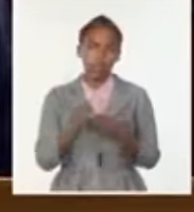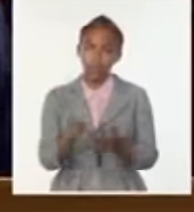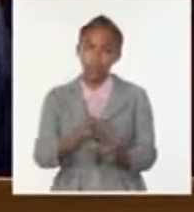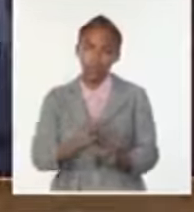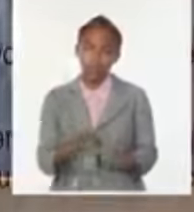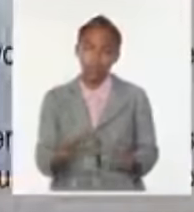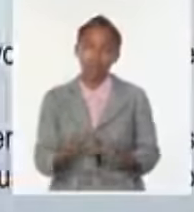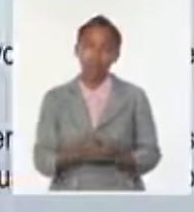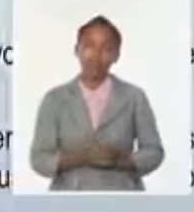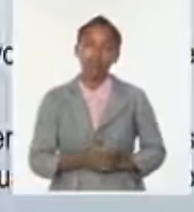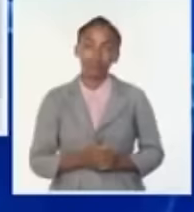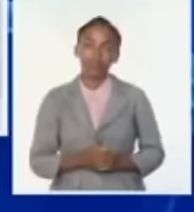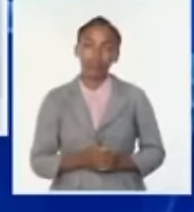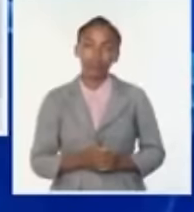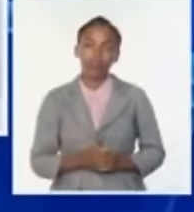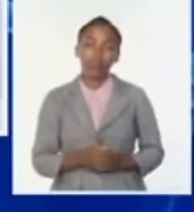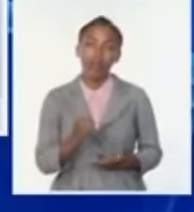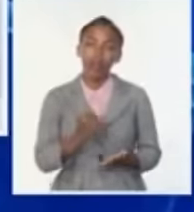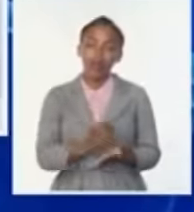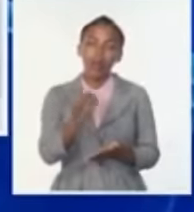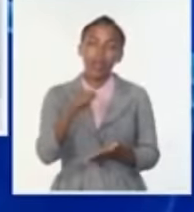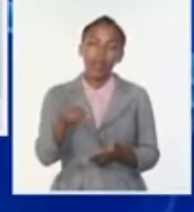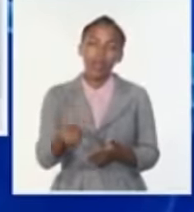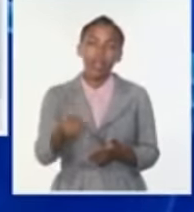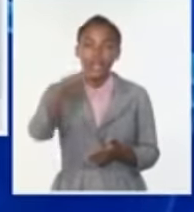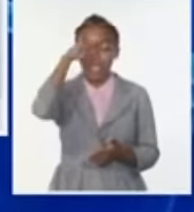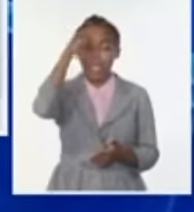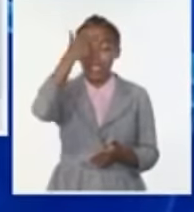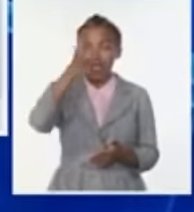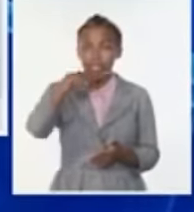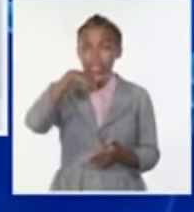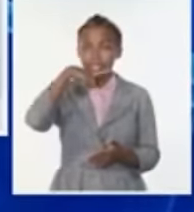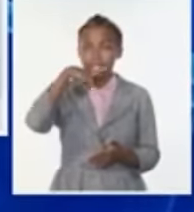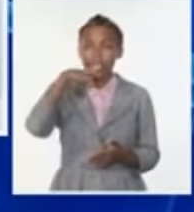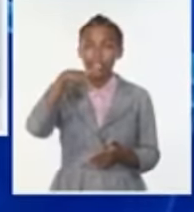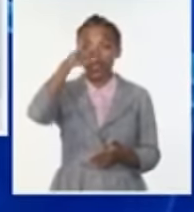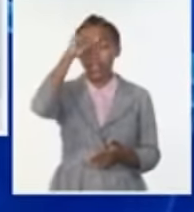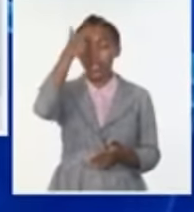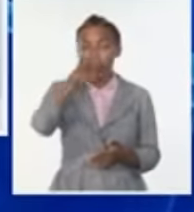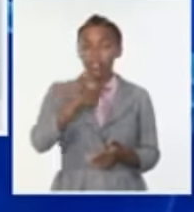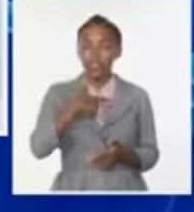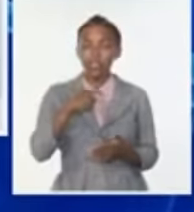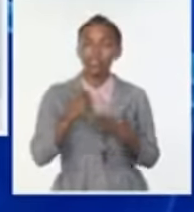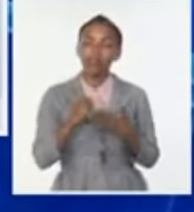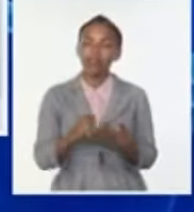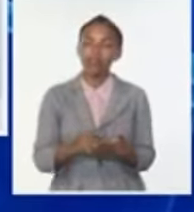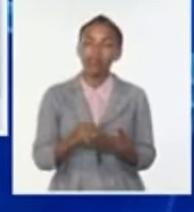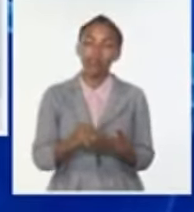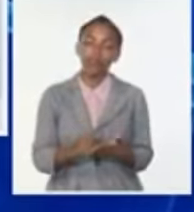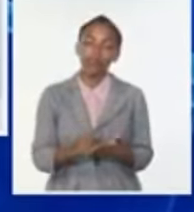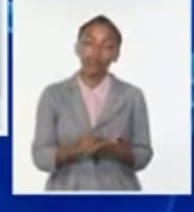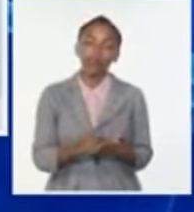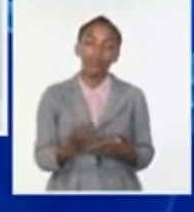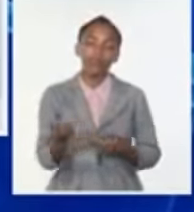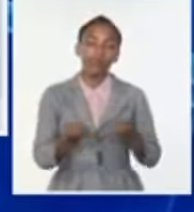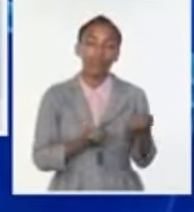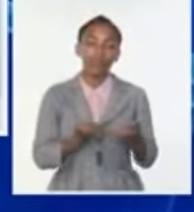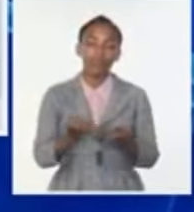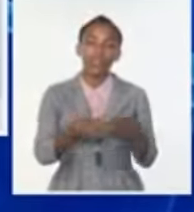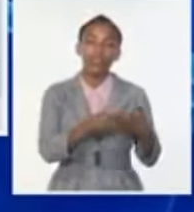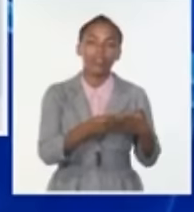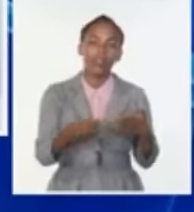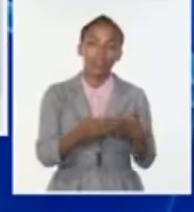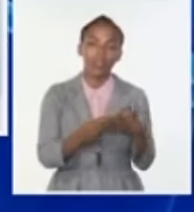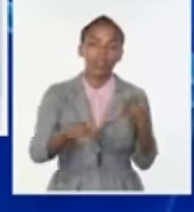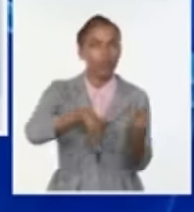Autorizar que SASA puede importar y comercializar carrocerías de vehículos de motor y cuadros de motor en divisas convertibles,